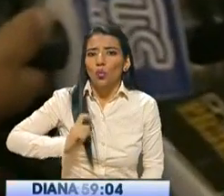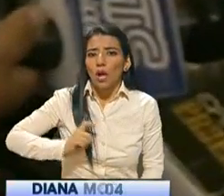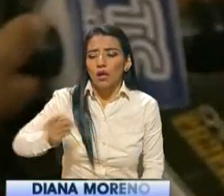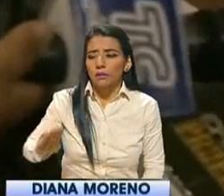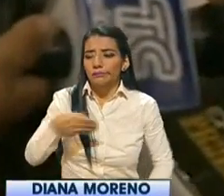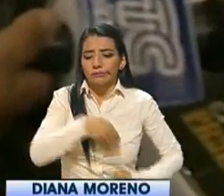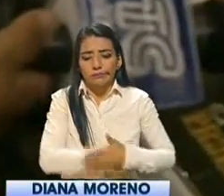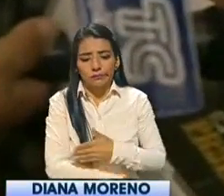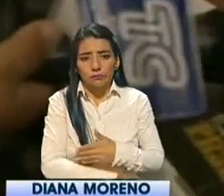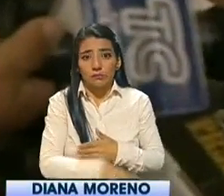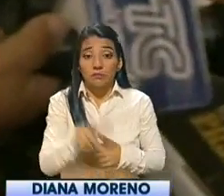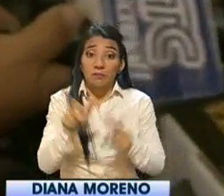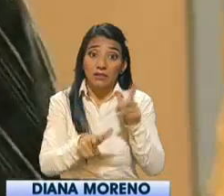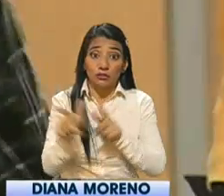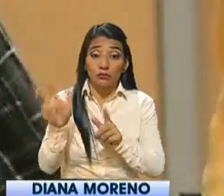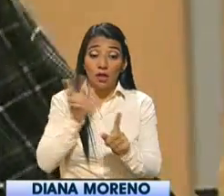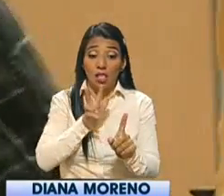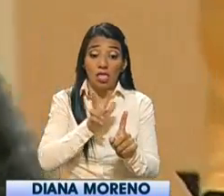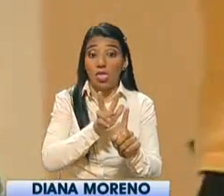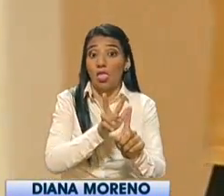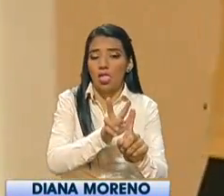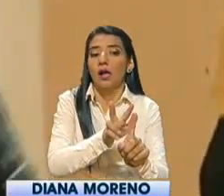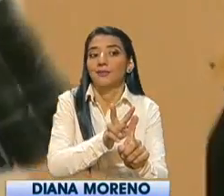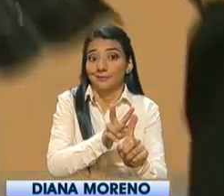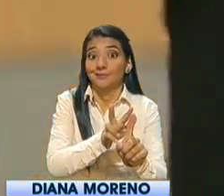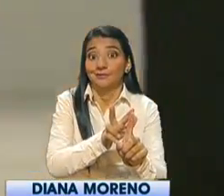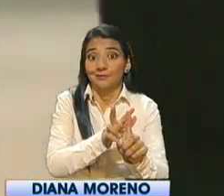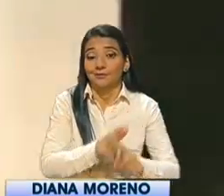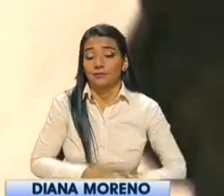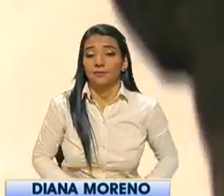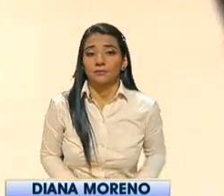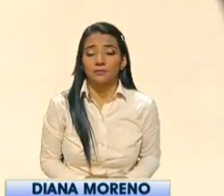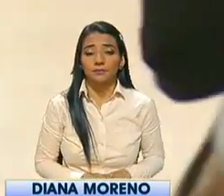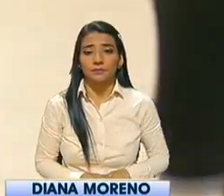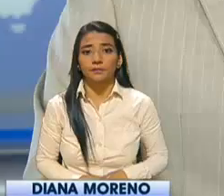lo venían siguiendo, amigo? Supuestamente. Informó Jorge Salazar.